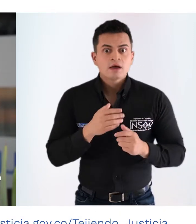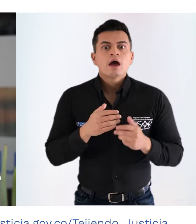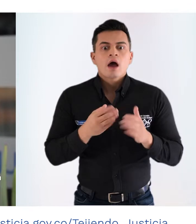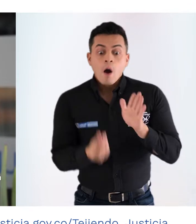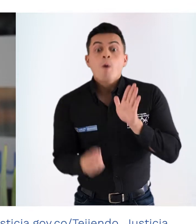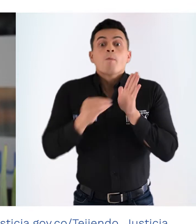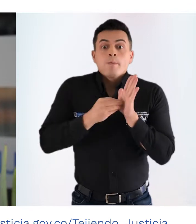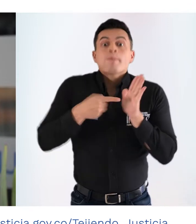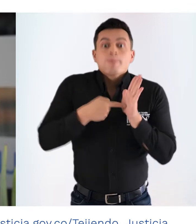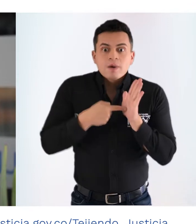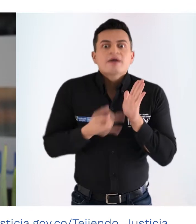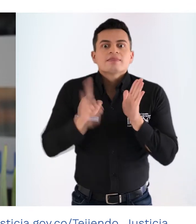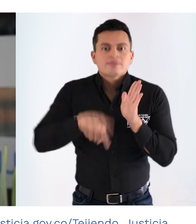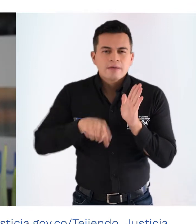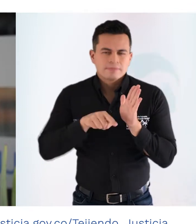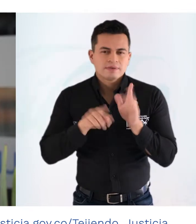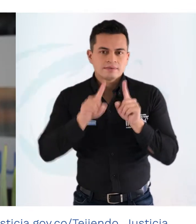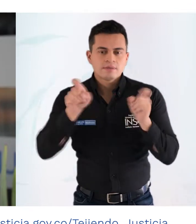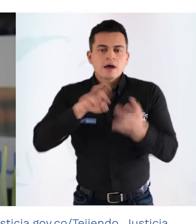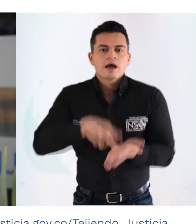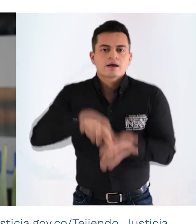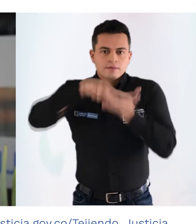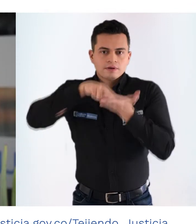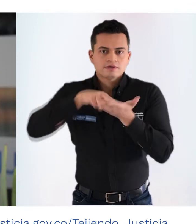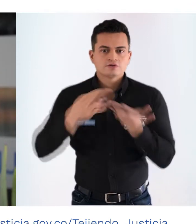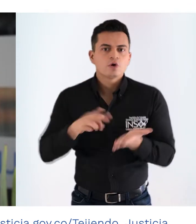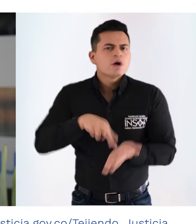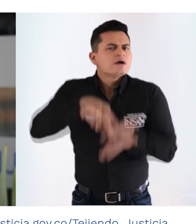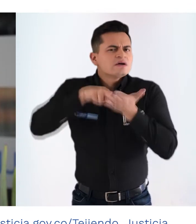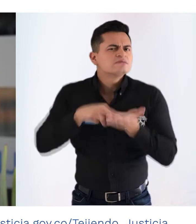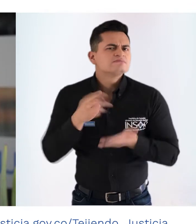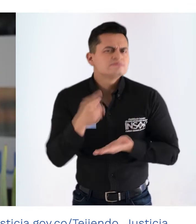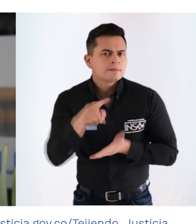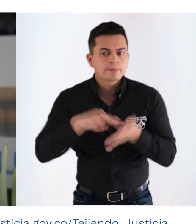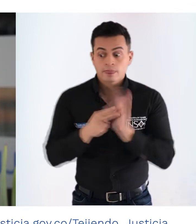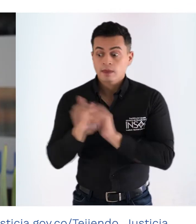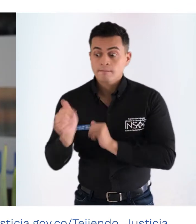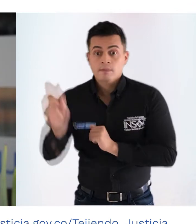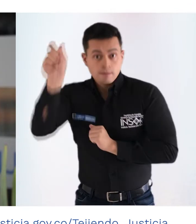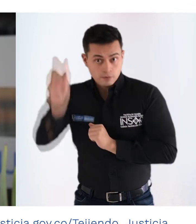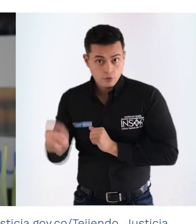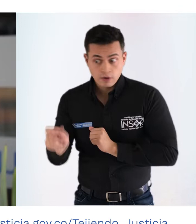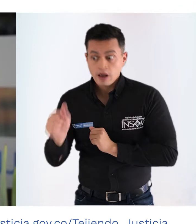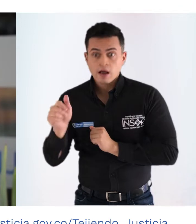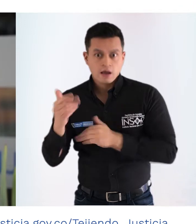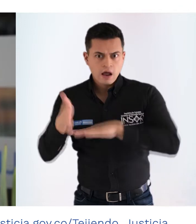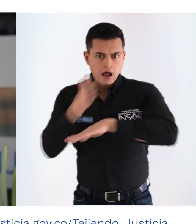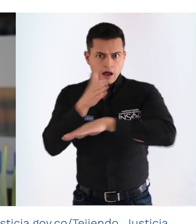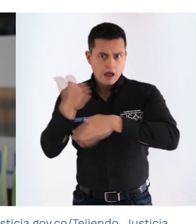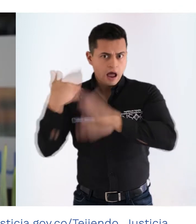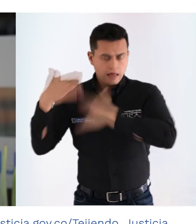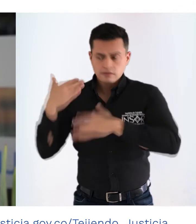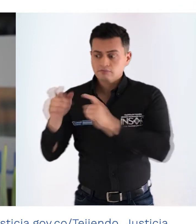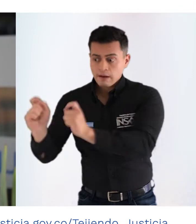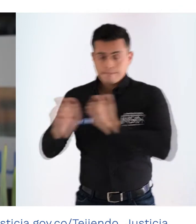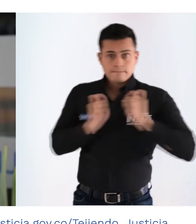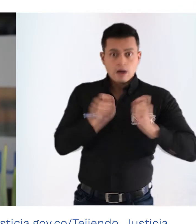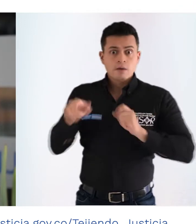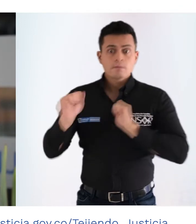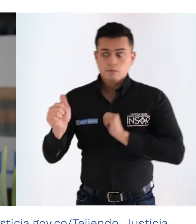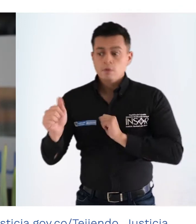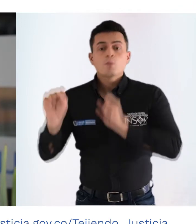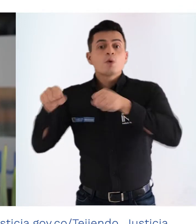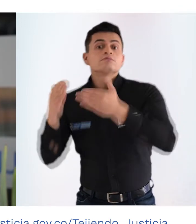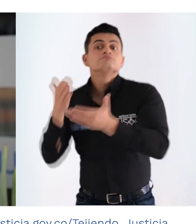también acompaña con una figura denominada rehabilitación, por medio de la cual la propia persona, inclusive declarada interdicta, puede solicitar